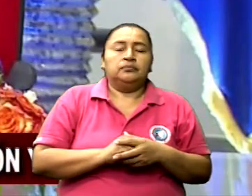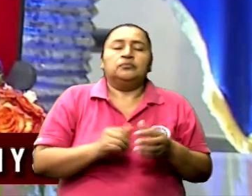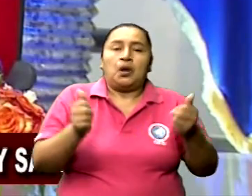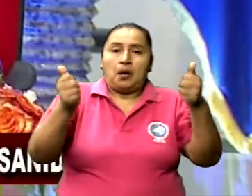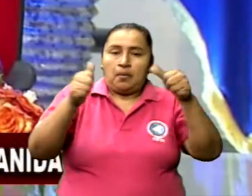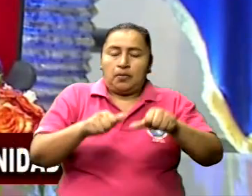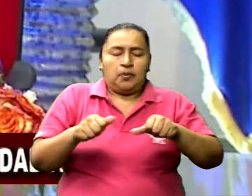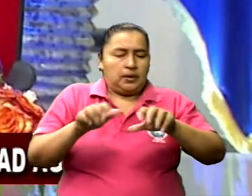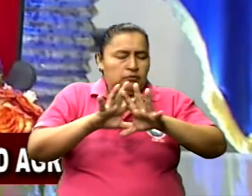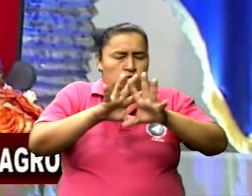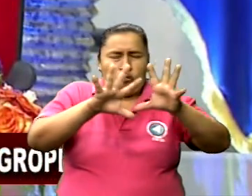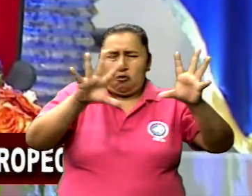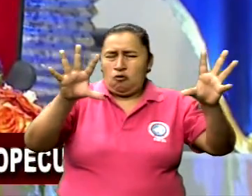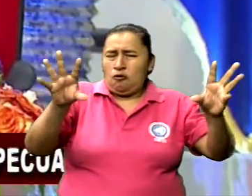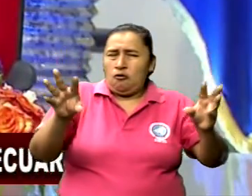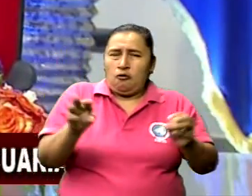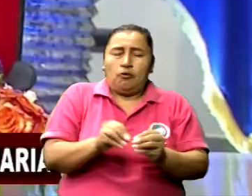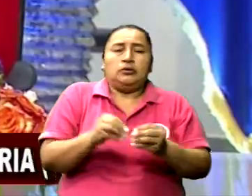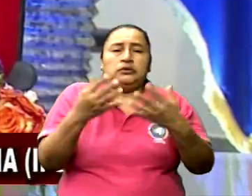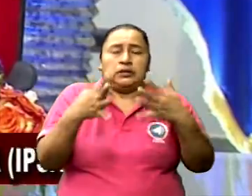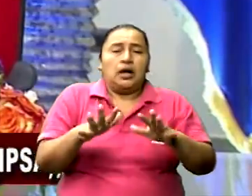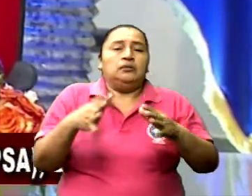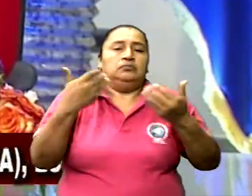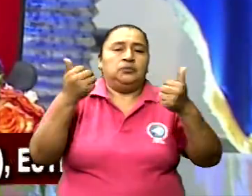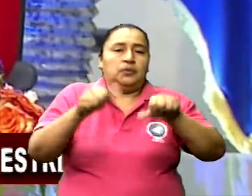Aprobada por unanimidad.